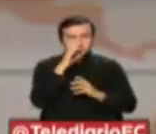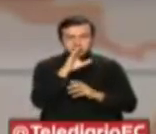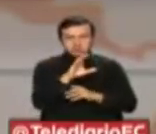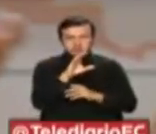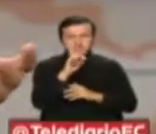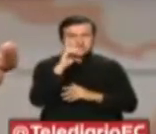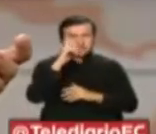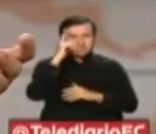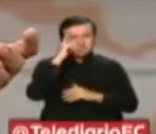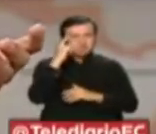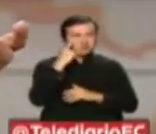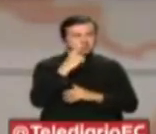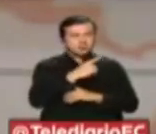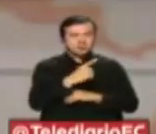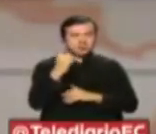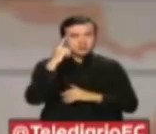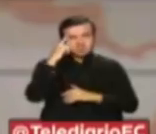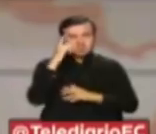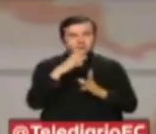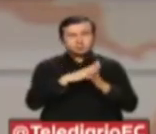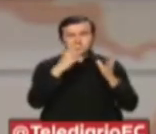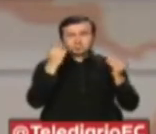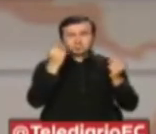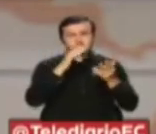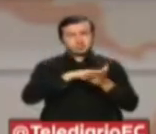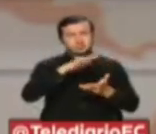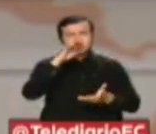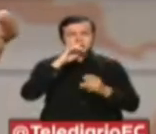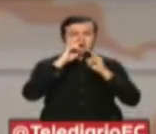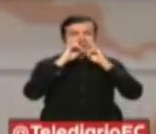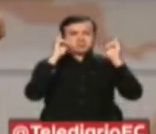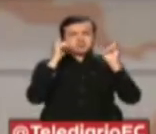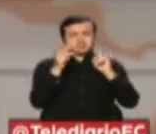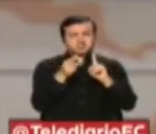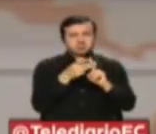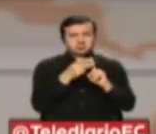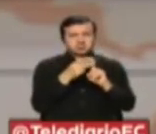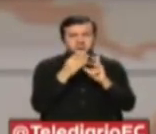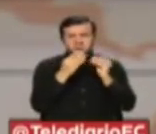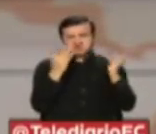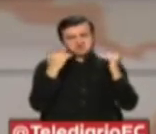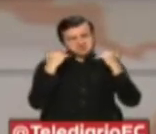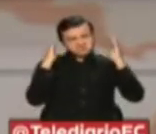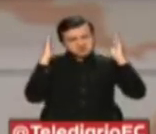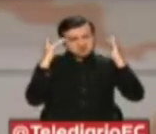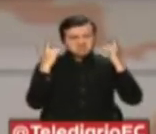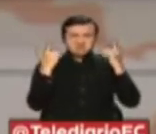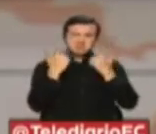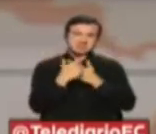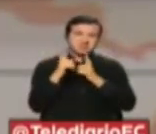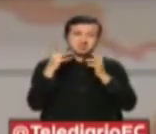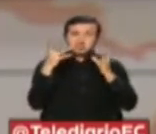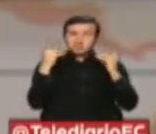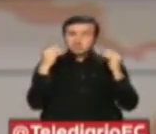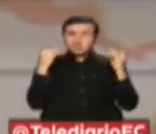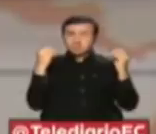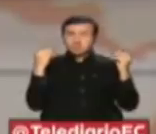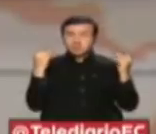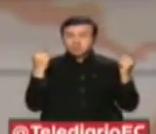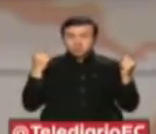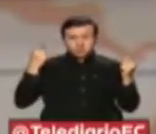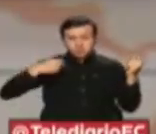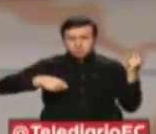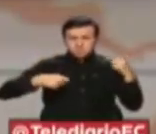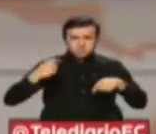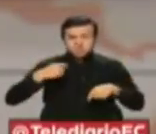gobierno que tuvo tanto dinero que hoy utiliza las redes sociales como le da la gana con qué cantidades de dinero